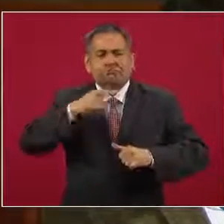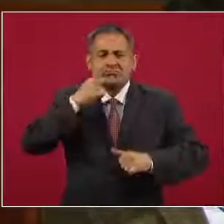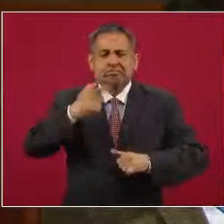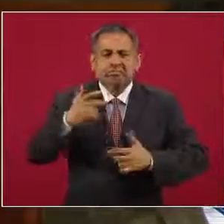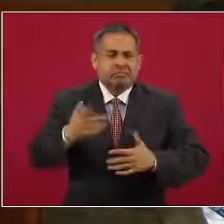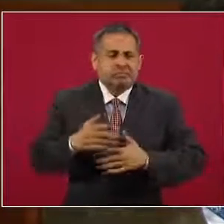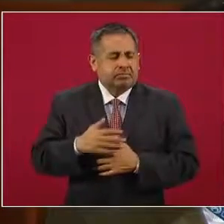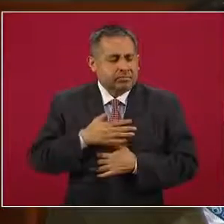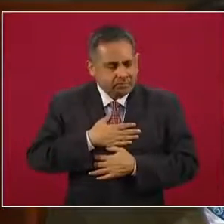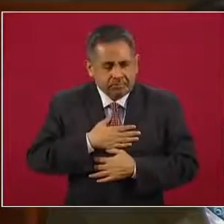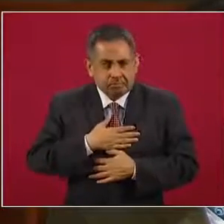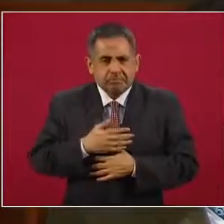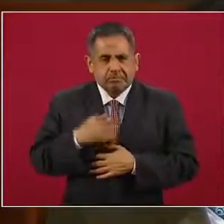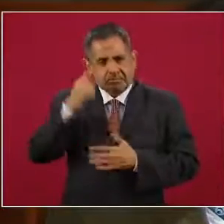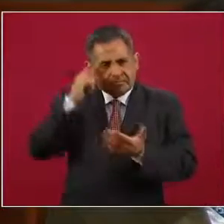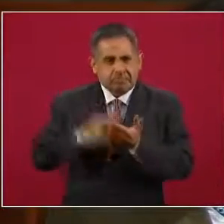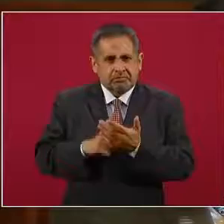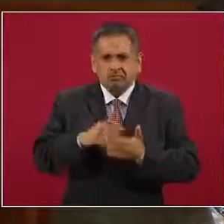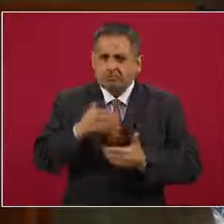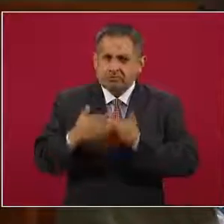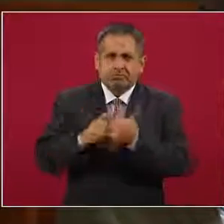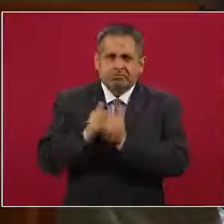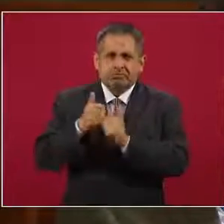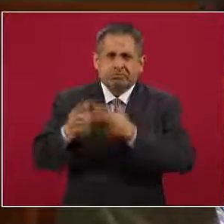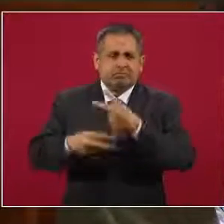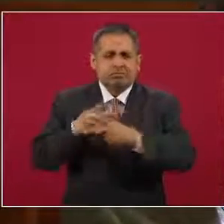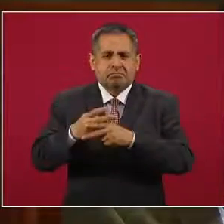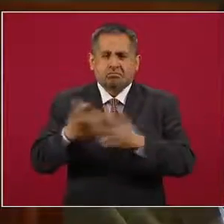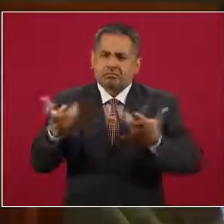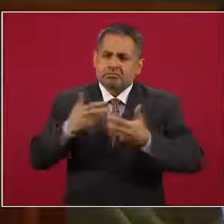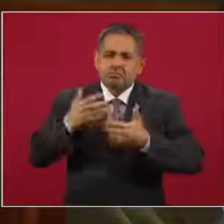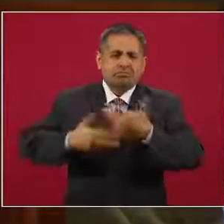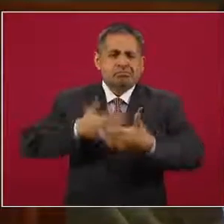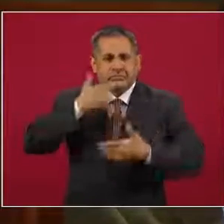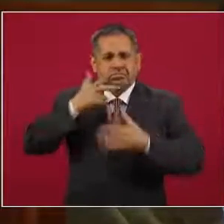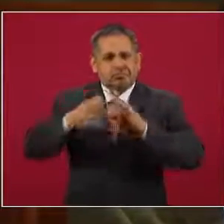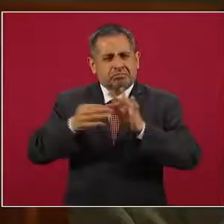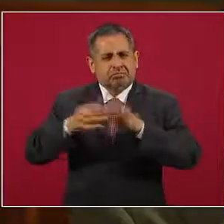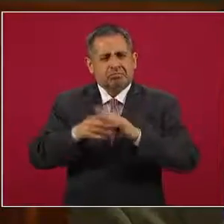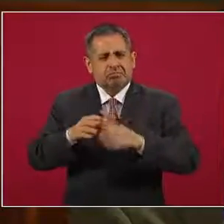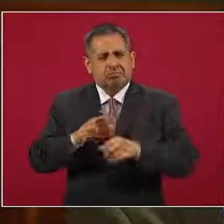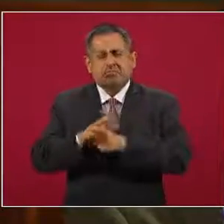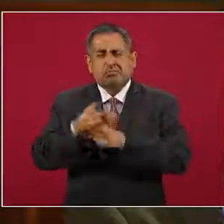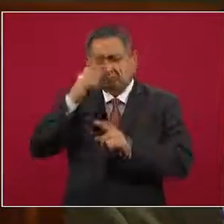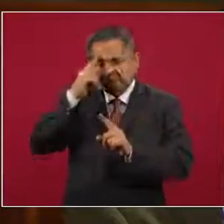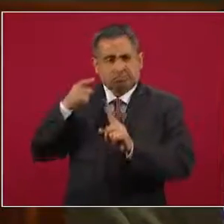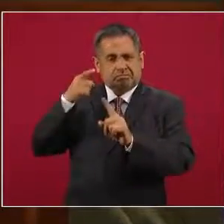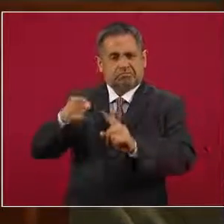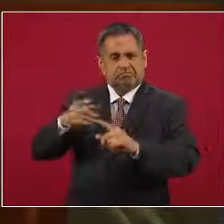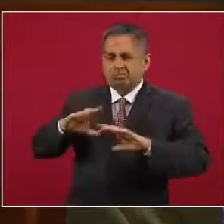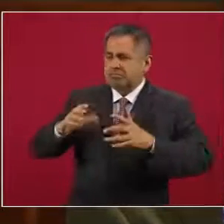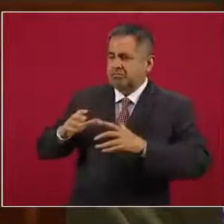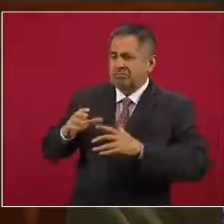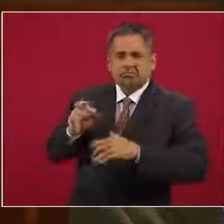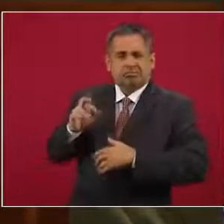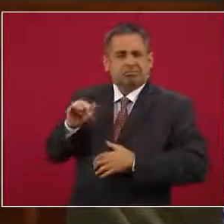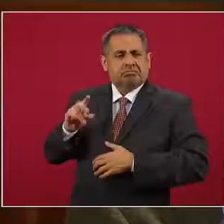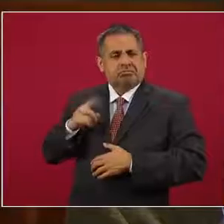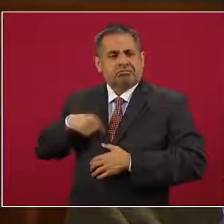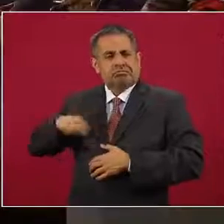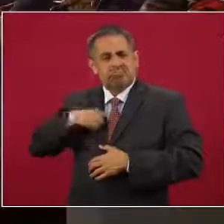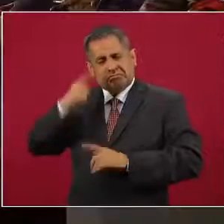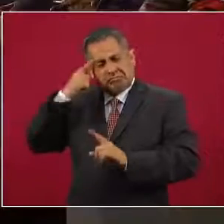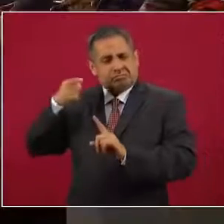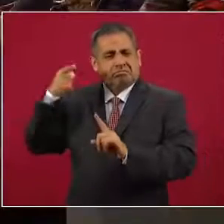yo creo que vamos a empezar a construir de verdad cuál es el afán de Frida Guerrera, la necedad de